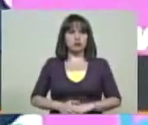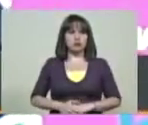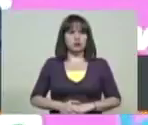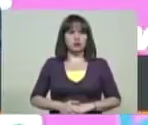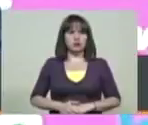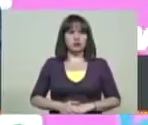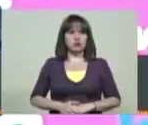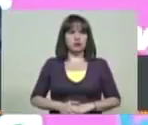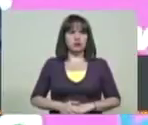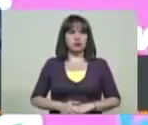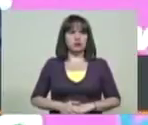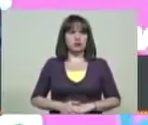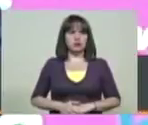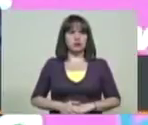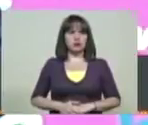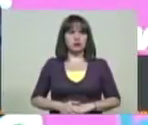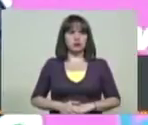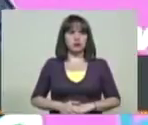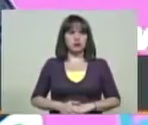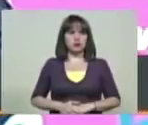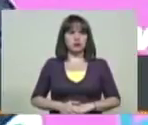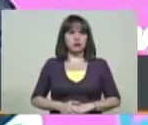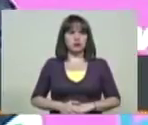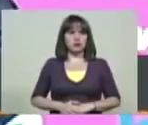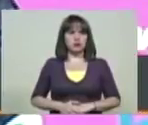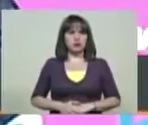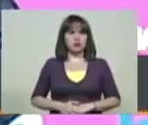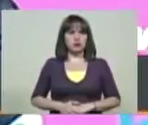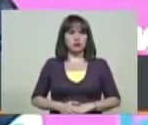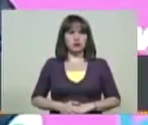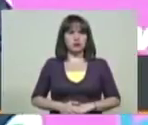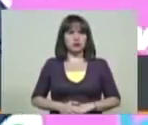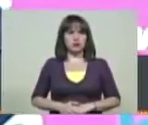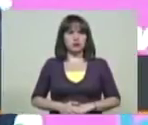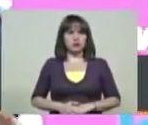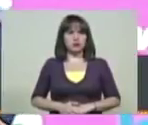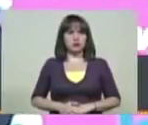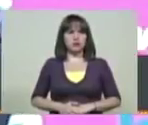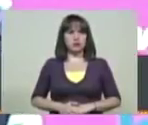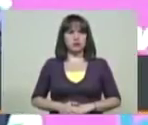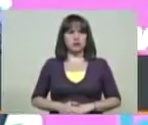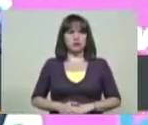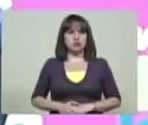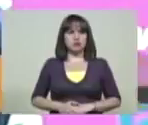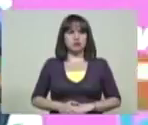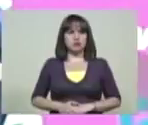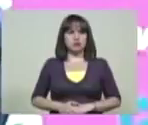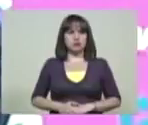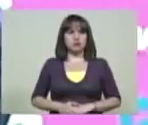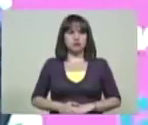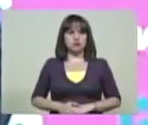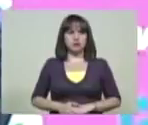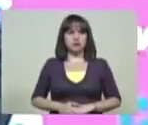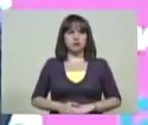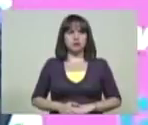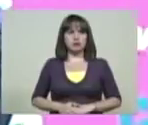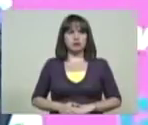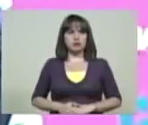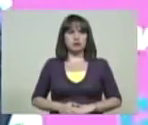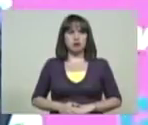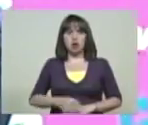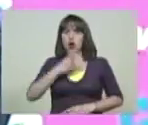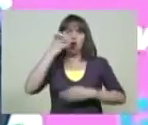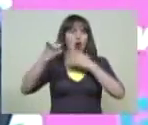muy bueno el protocolo el día de hoy lo felicito es una condecoración vamos a hacer un esfuerzo por que me escuchen por no